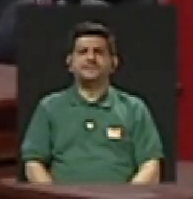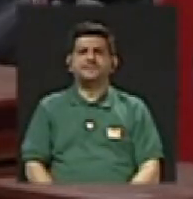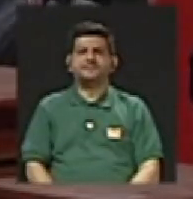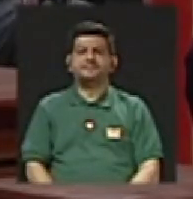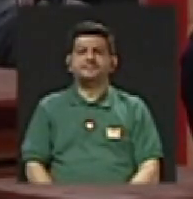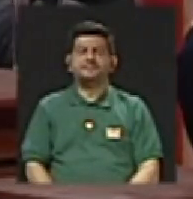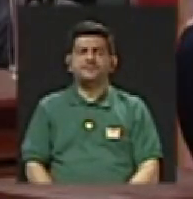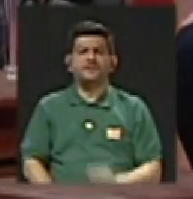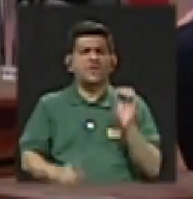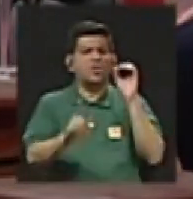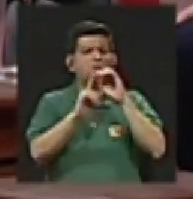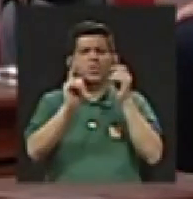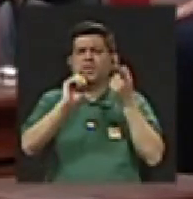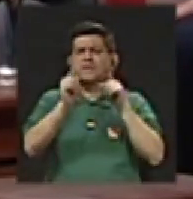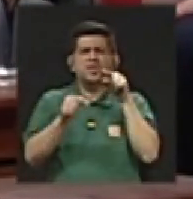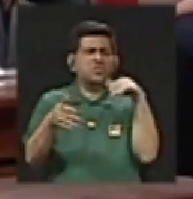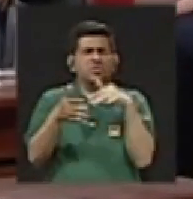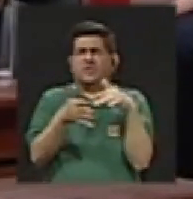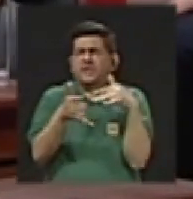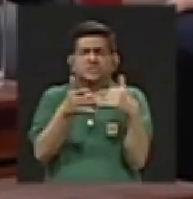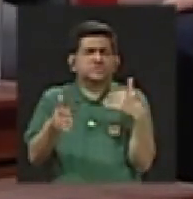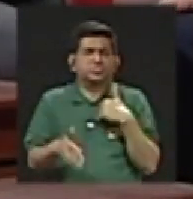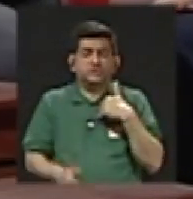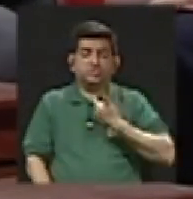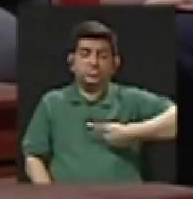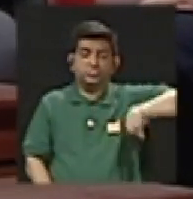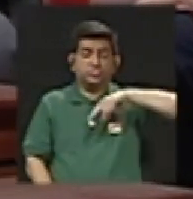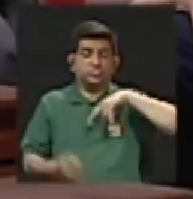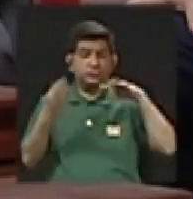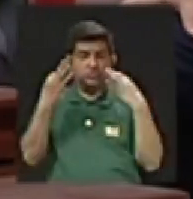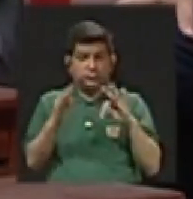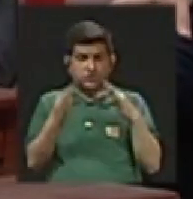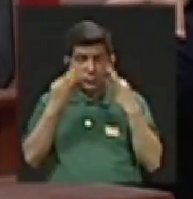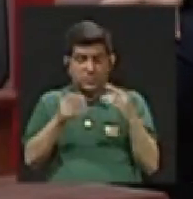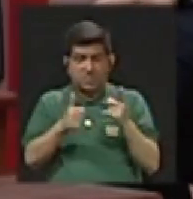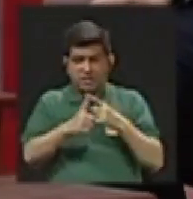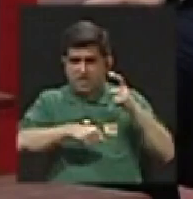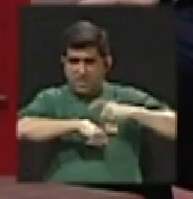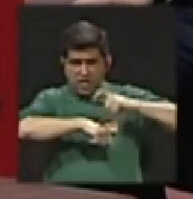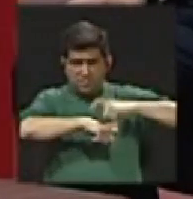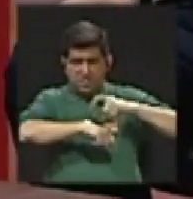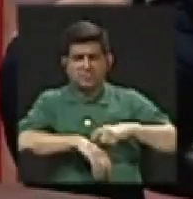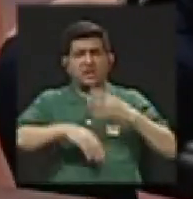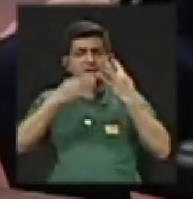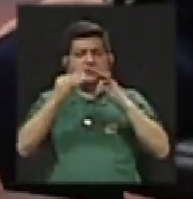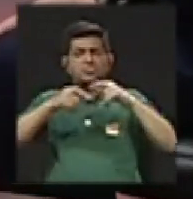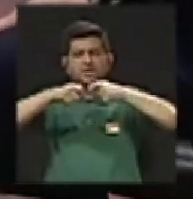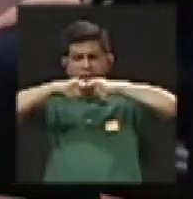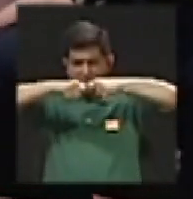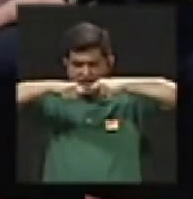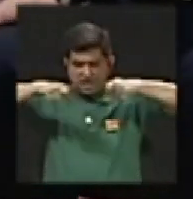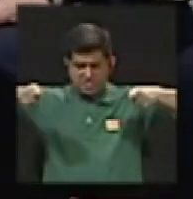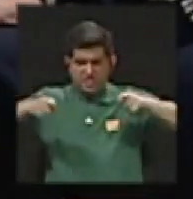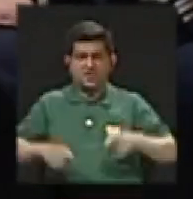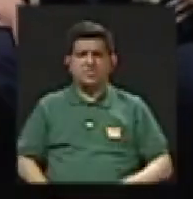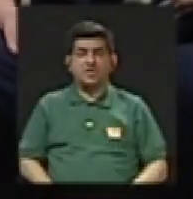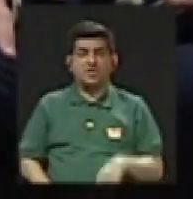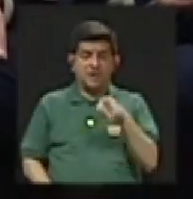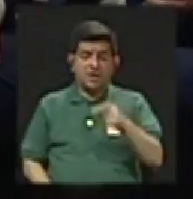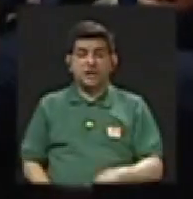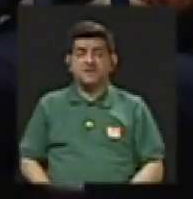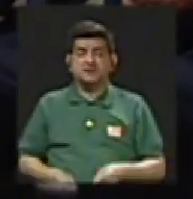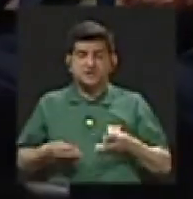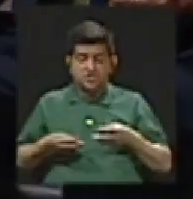¿Cuál fue el objetivo realmente de ese estudio? Lo que quisimos hacer en primera instancia era tratar de medir los flujos de comercio y